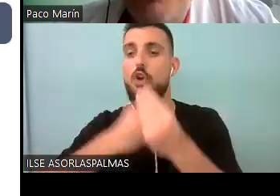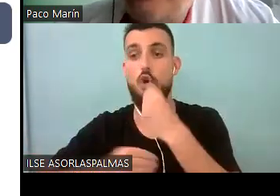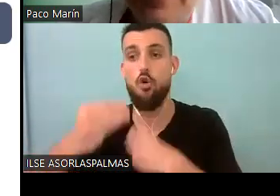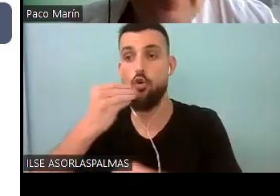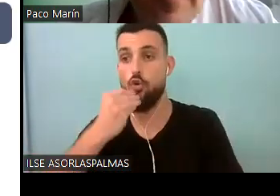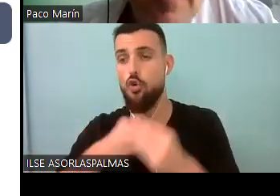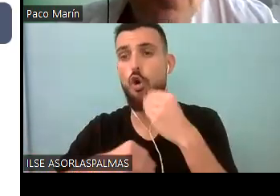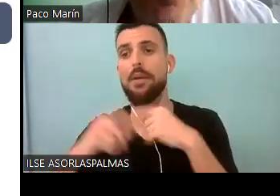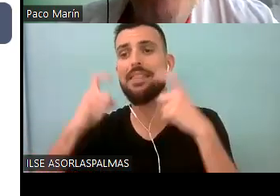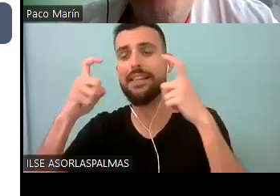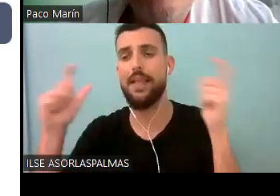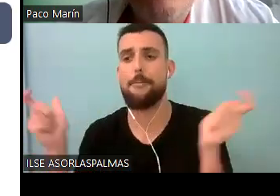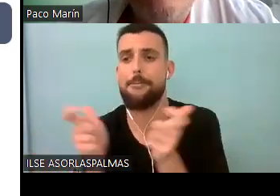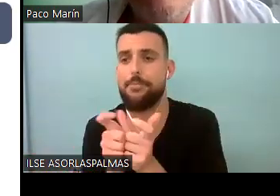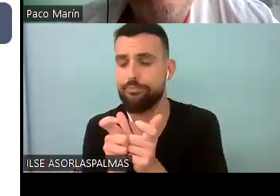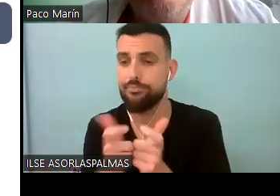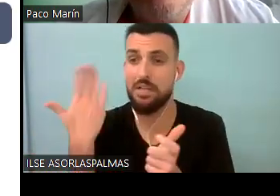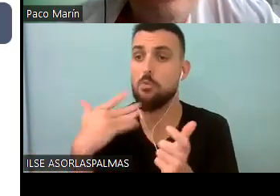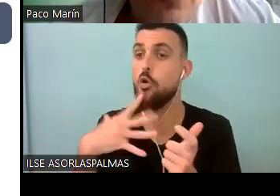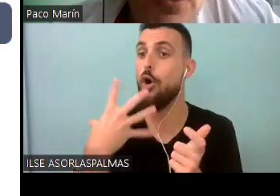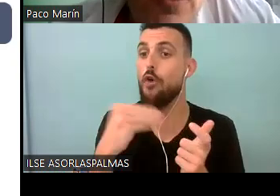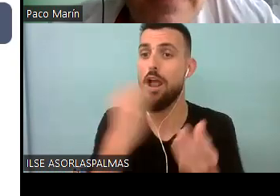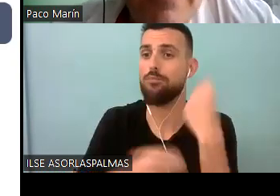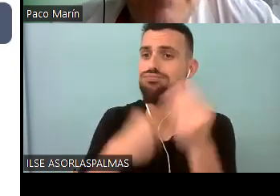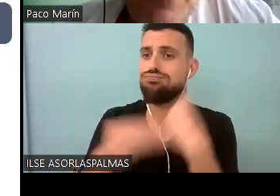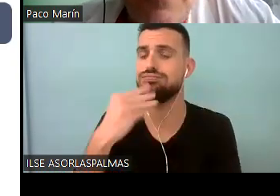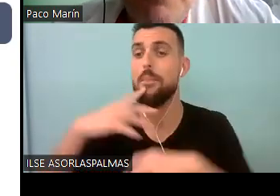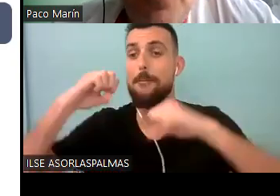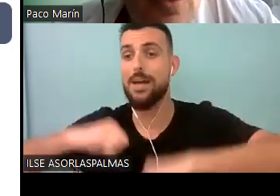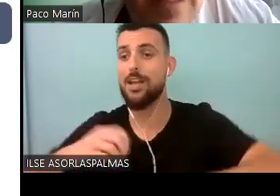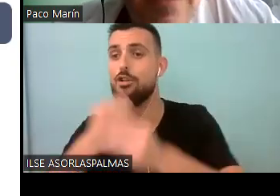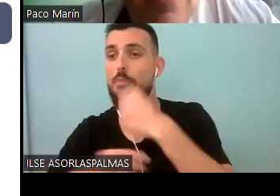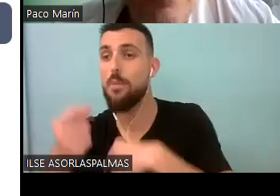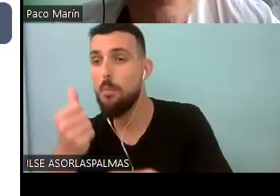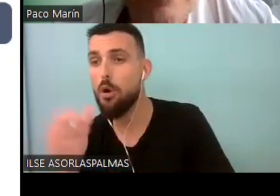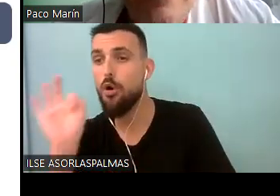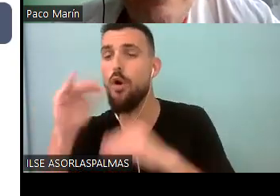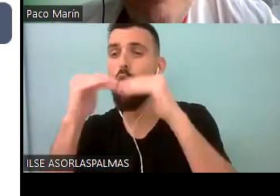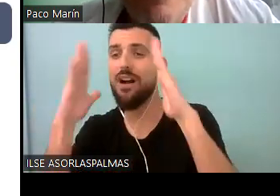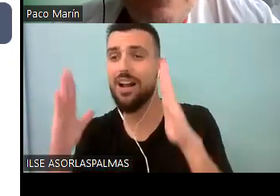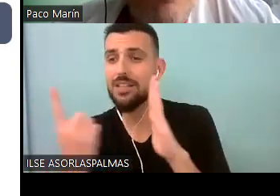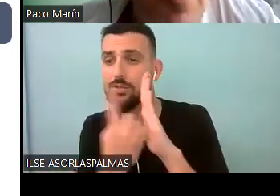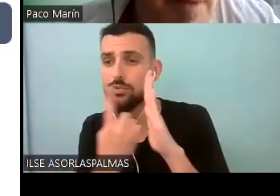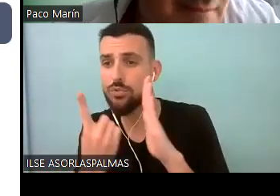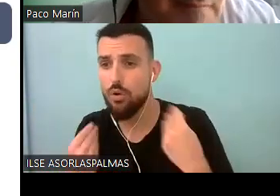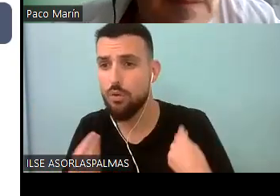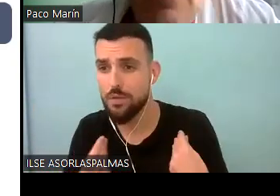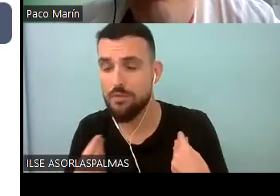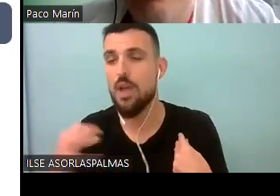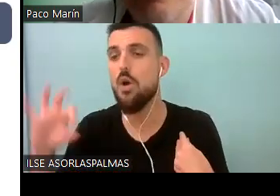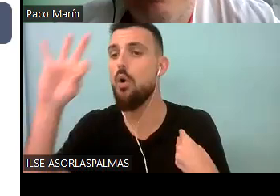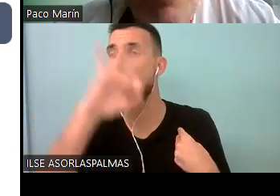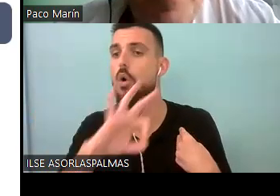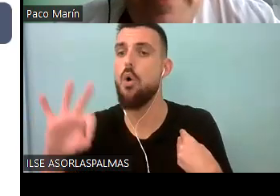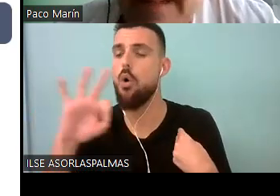suele simplificarse muchísimo. La gente, sobre todo gente mayor que vive sola o que tiene problemas